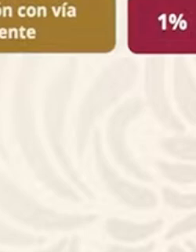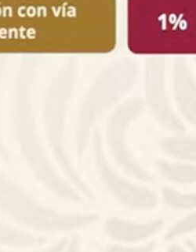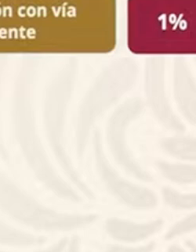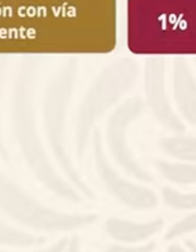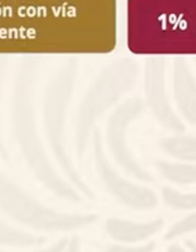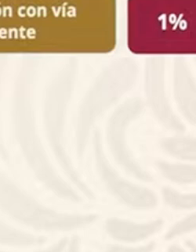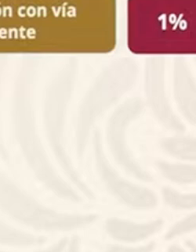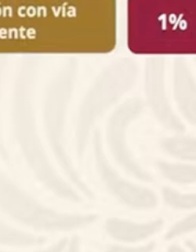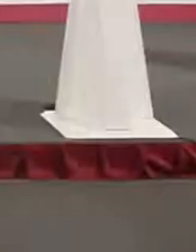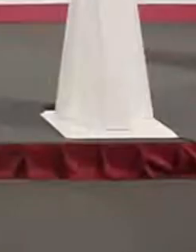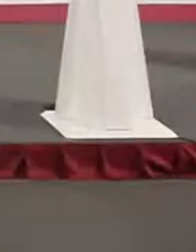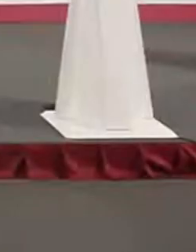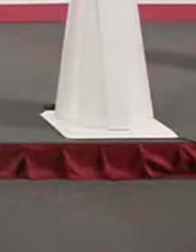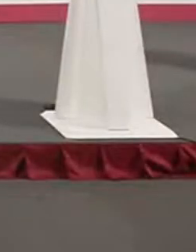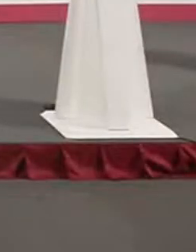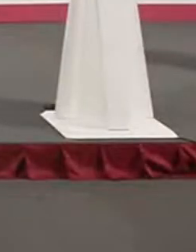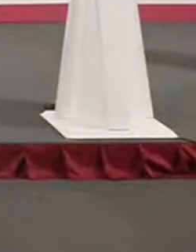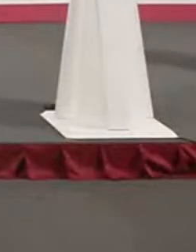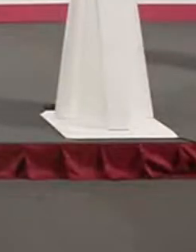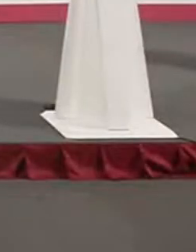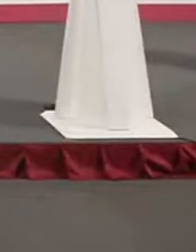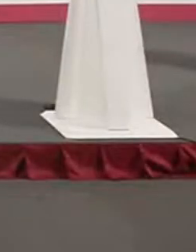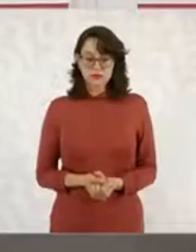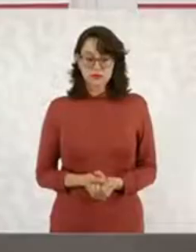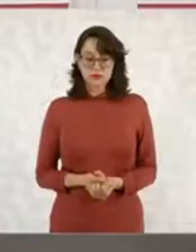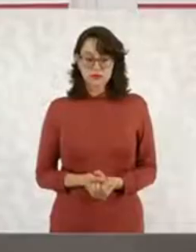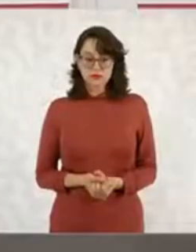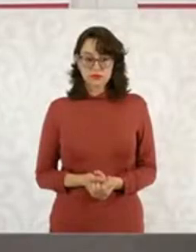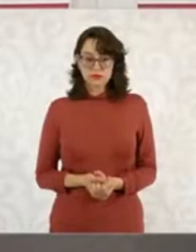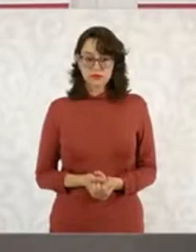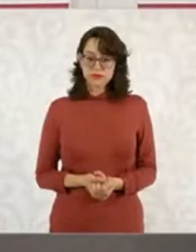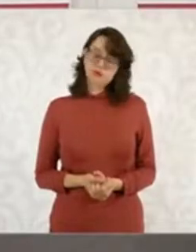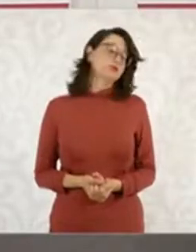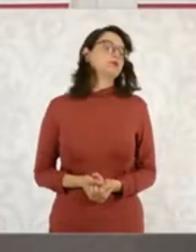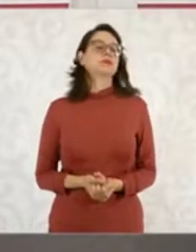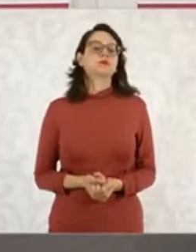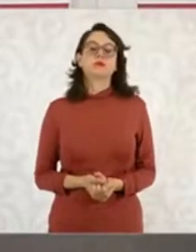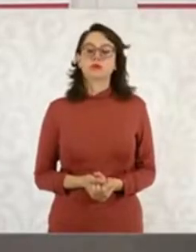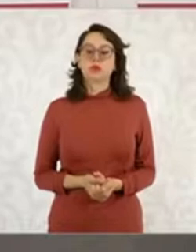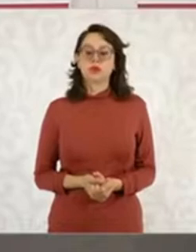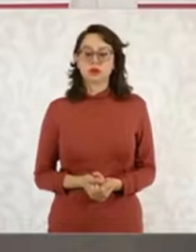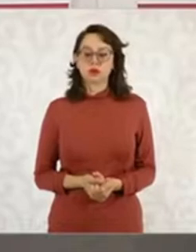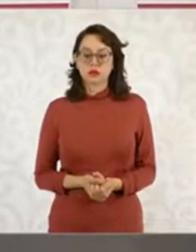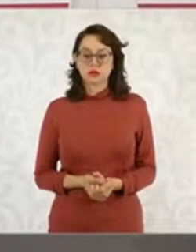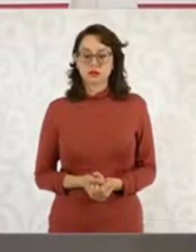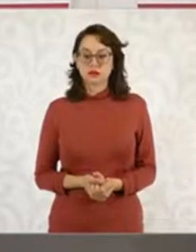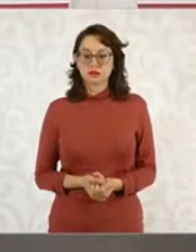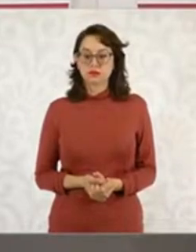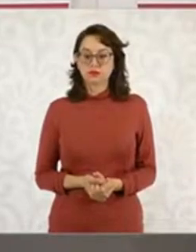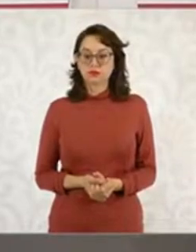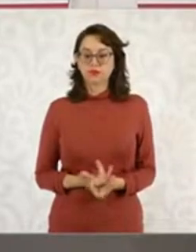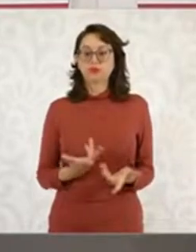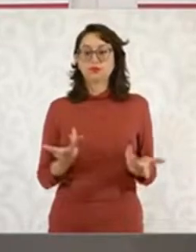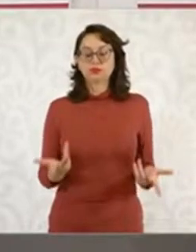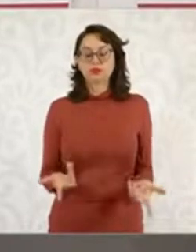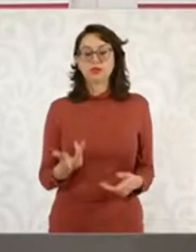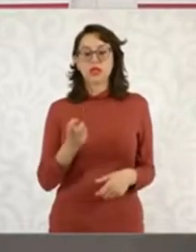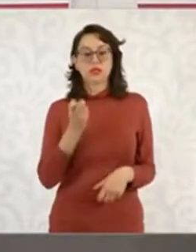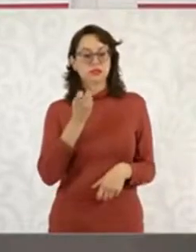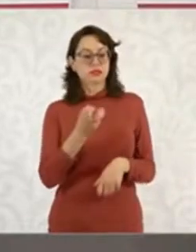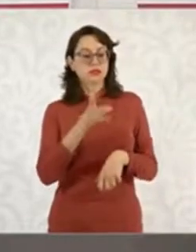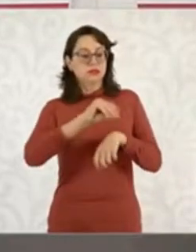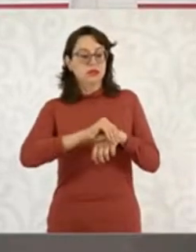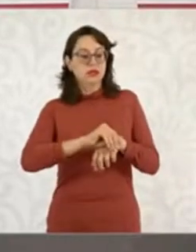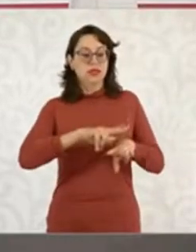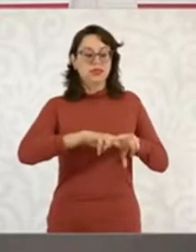ya en construcción, como son los casos que ya empezó el agrupamiento de ingenieros. Derecho de vía quiere decir compartido, que va pegado al tren